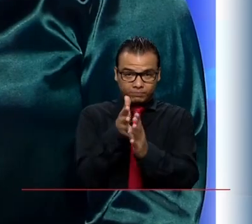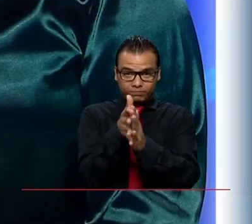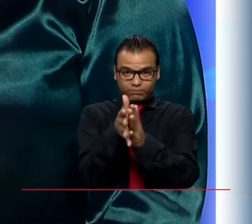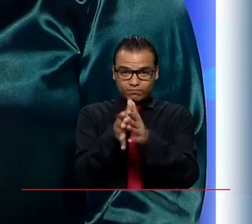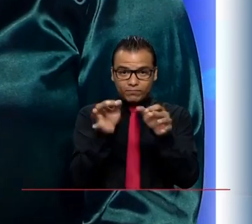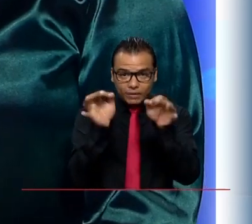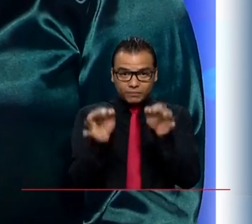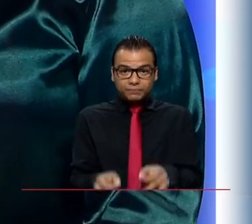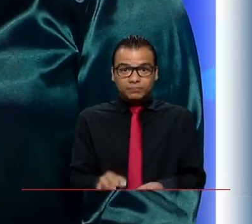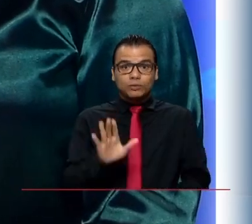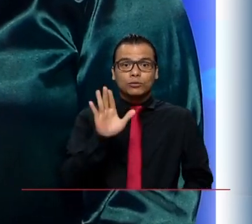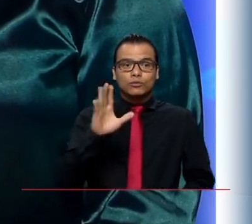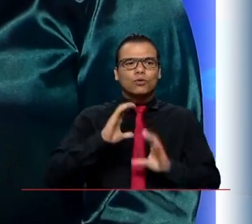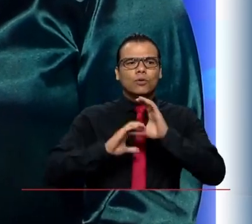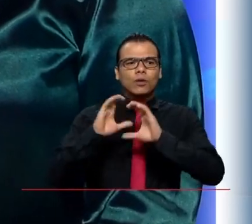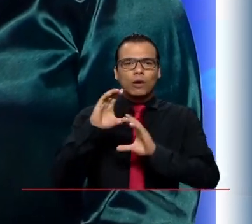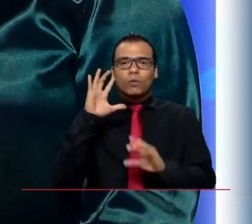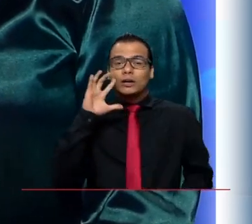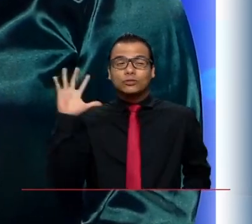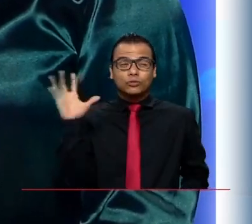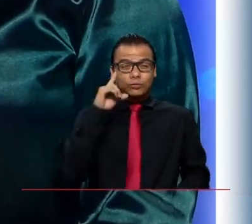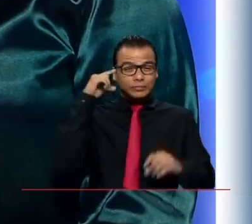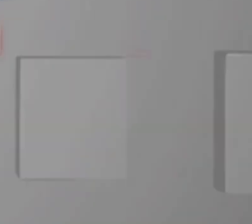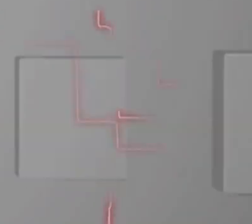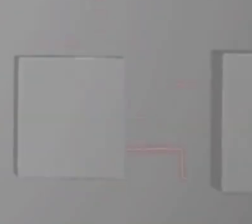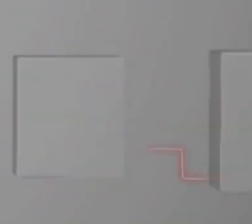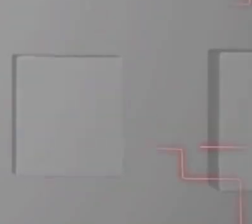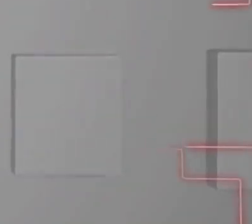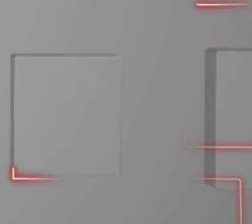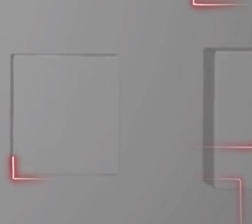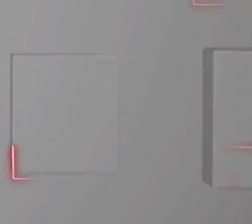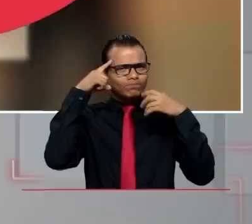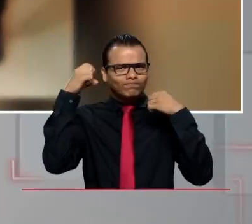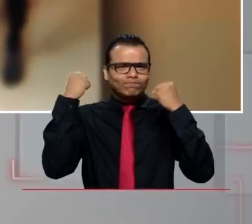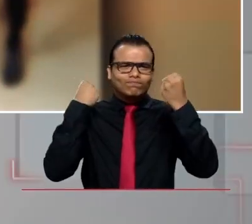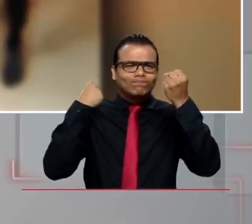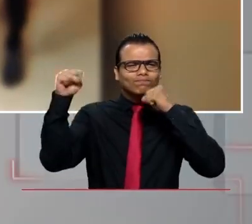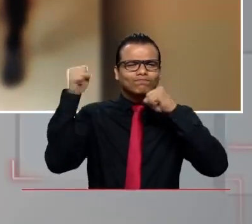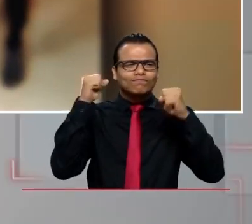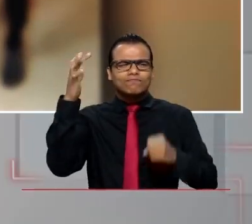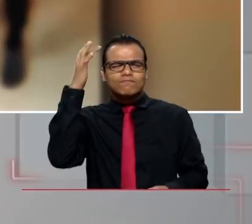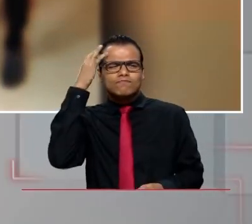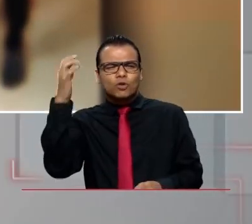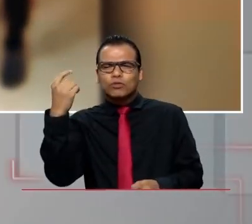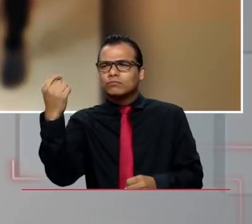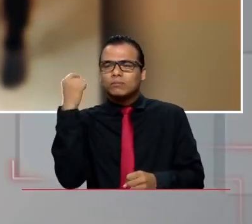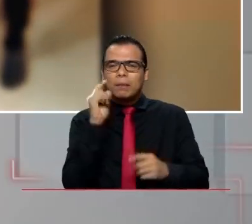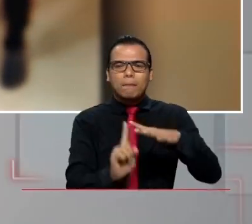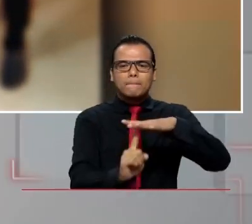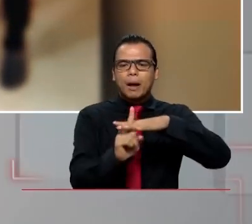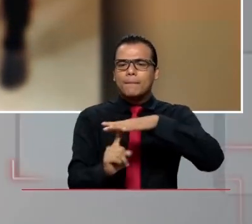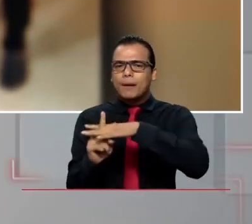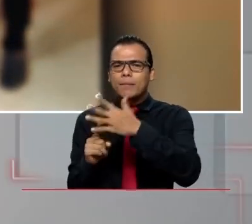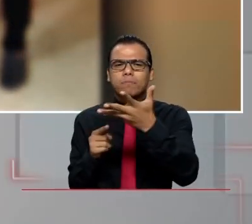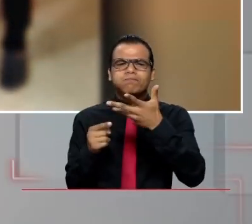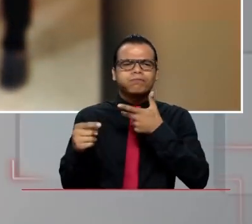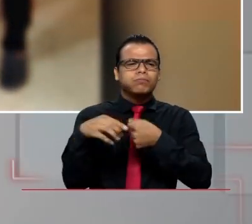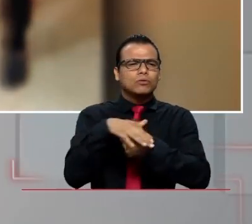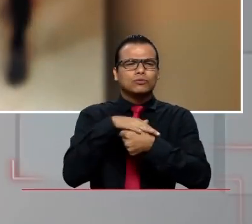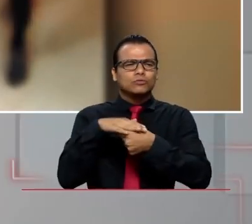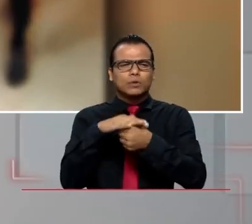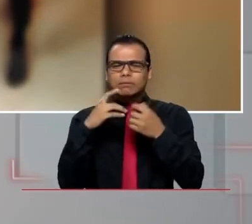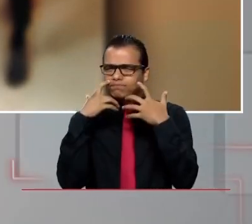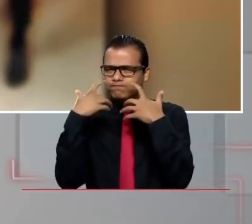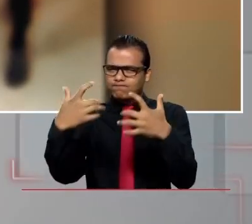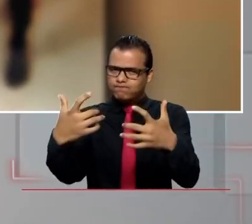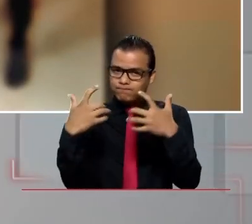Hay alerta en el departamento del Cauca tras las últimas alteraciones del orden público. Quizá el hecho de violencia o quizás el